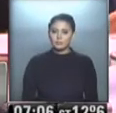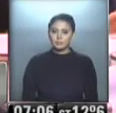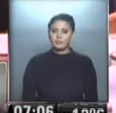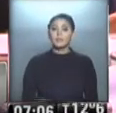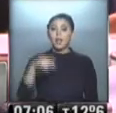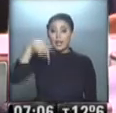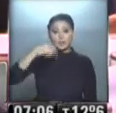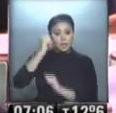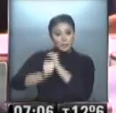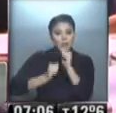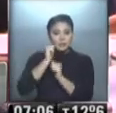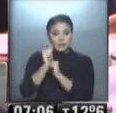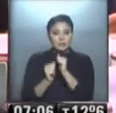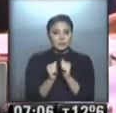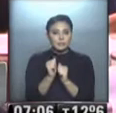a esta empresa